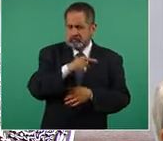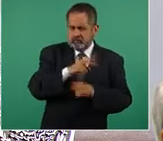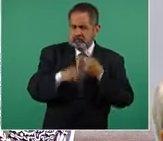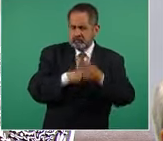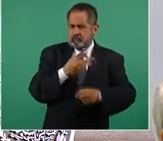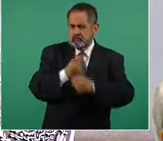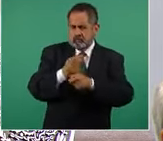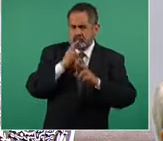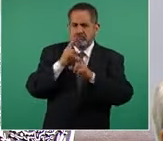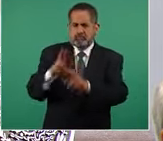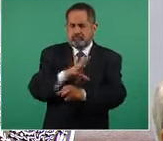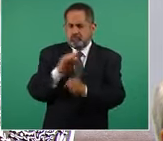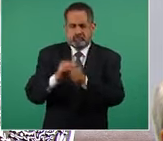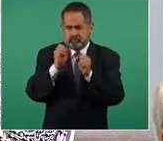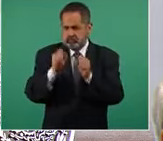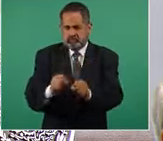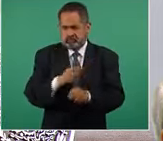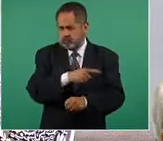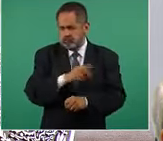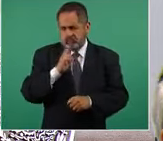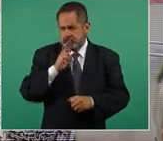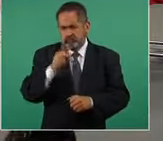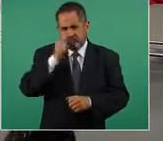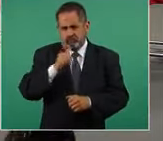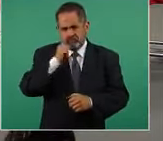van a dar respuesta, seguramente, ¿no?